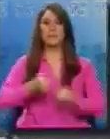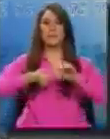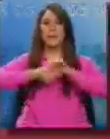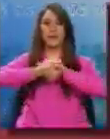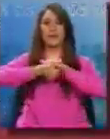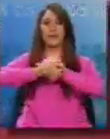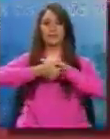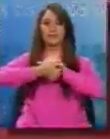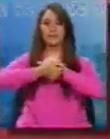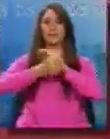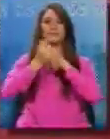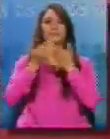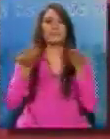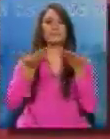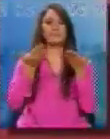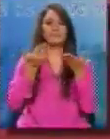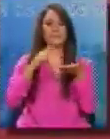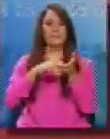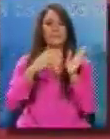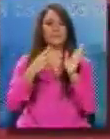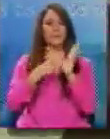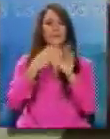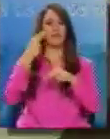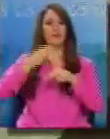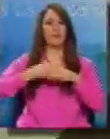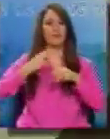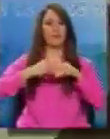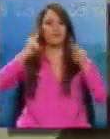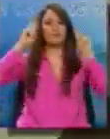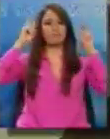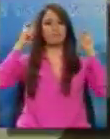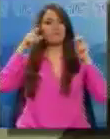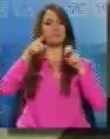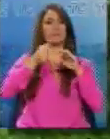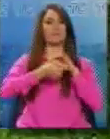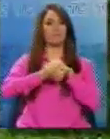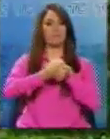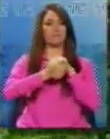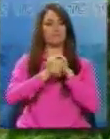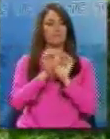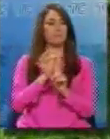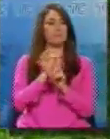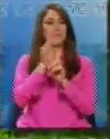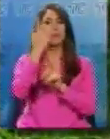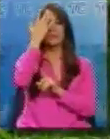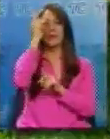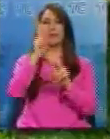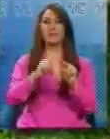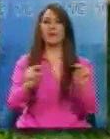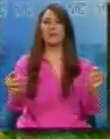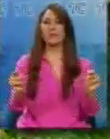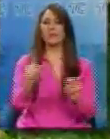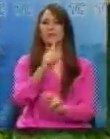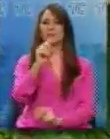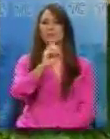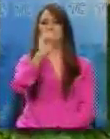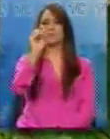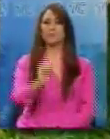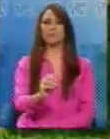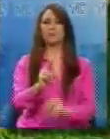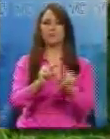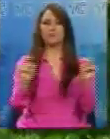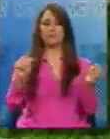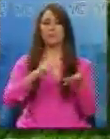Galápagos, las Islas Encantadas, es la denominación que se ha ganado el archipiélago por su biodiversidad de flora y fauna,